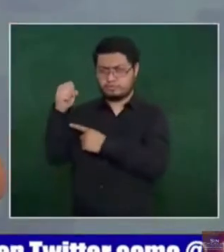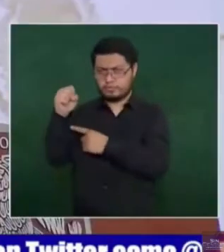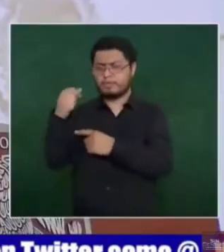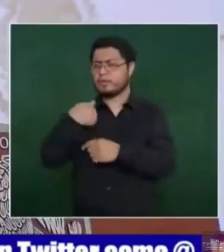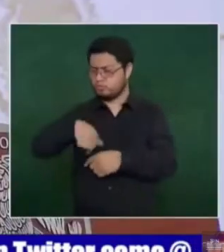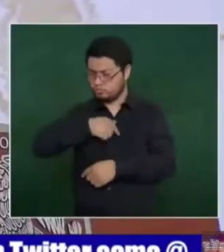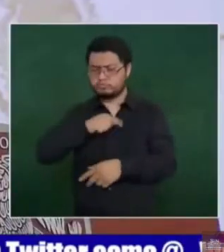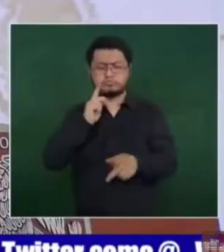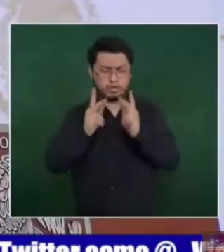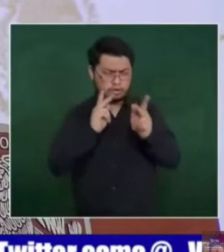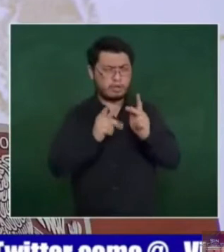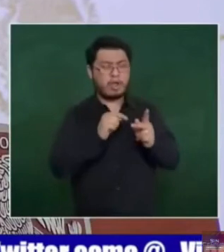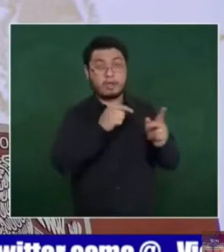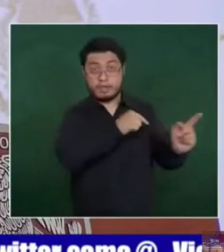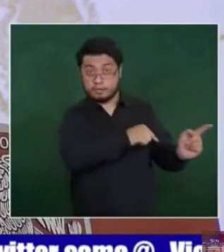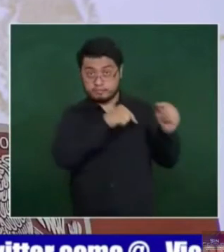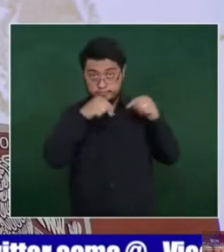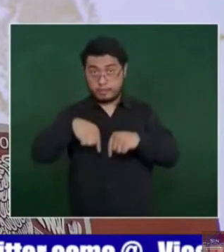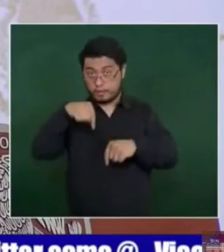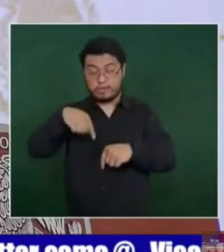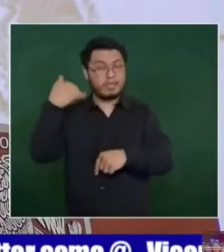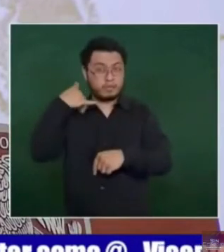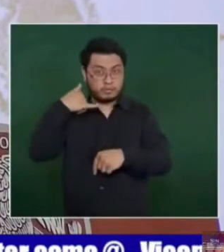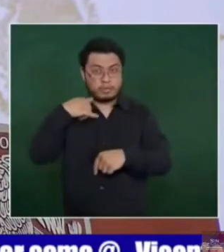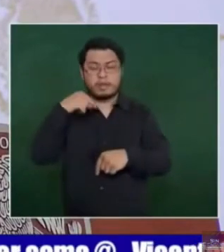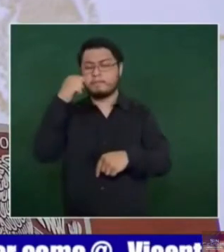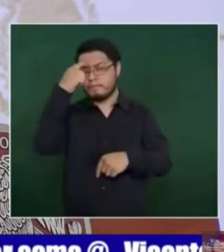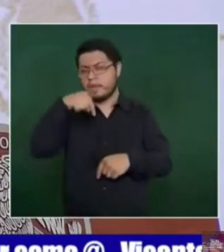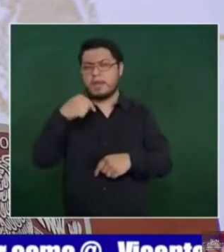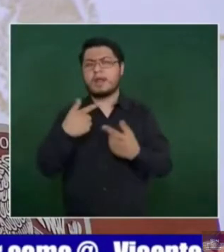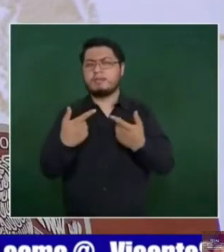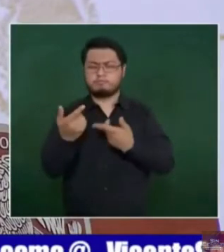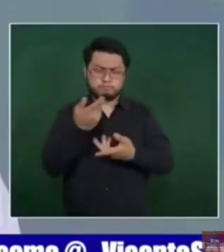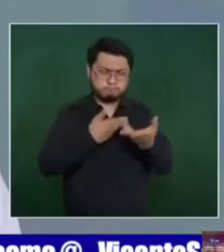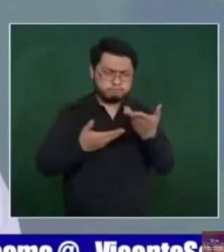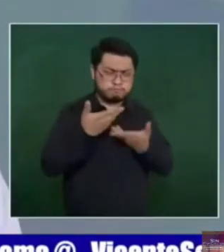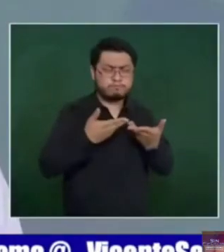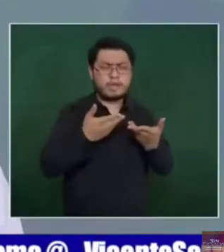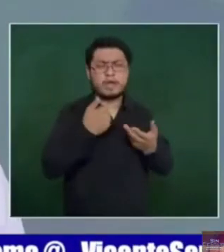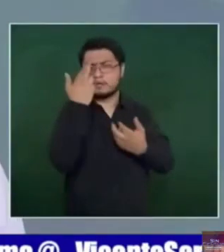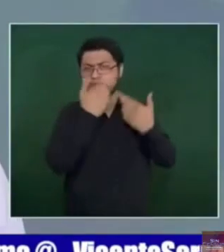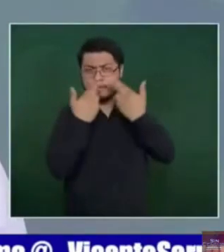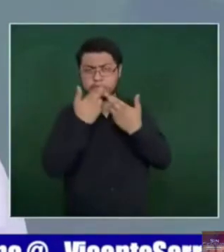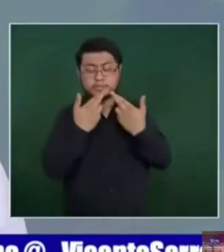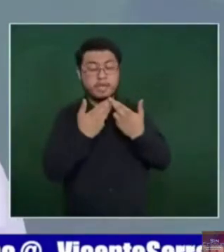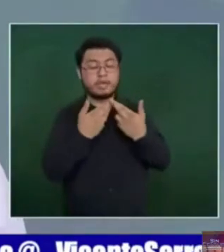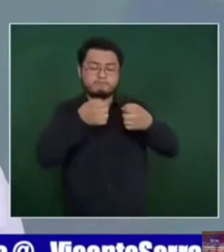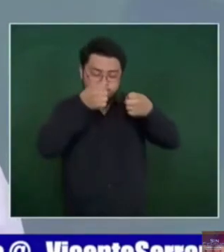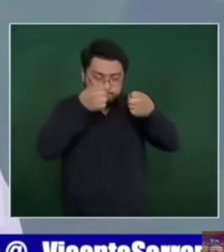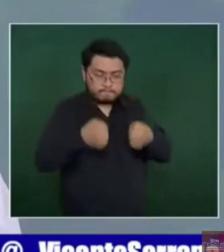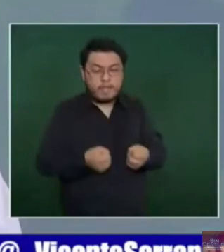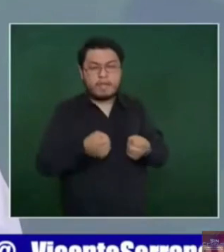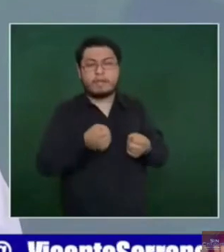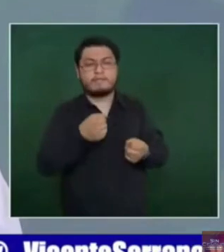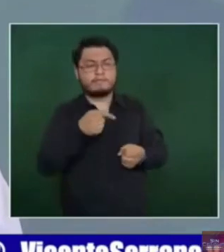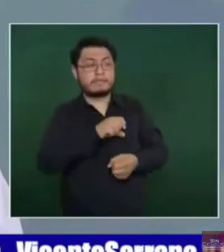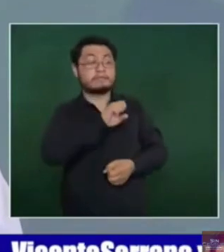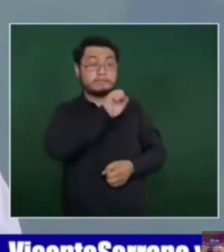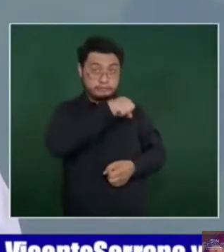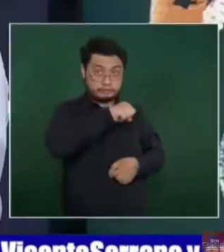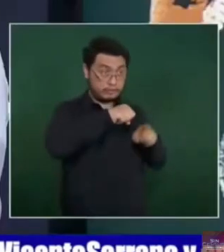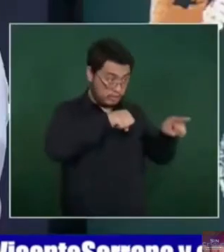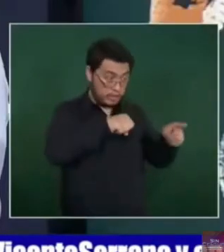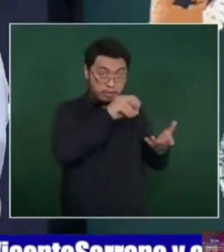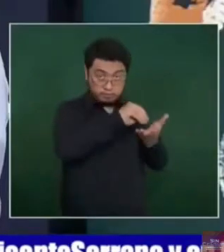están haciendo show en el Congreso, sí reconocen que sin la ayuda de las Fuerzas Armadas, de la